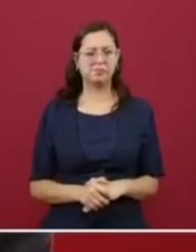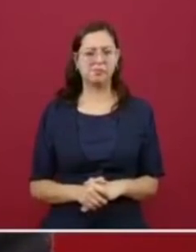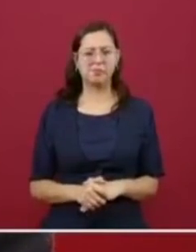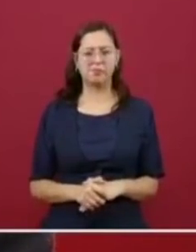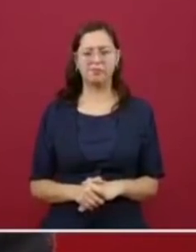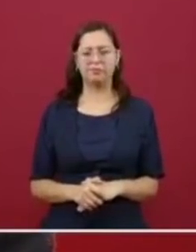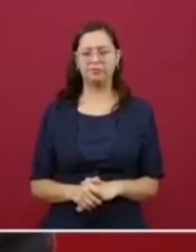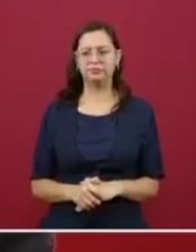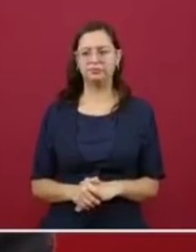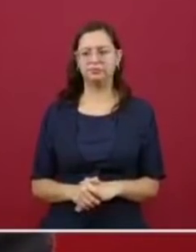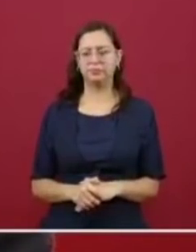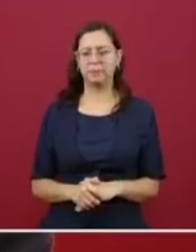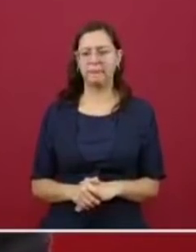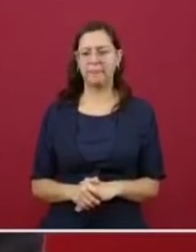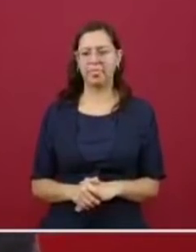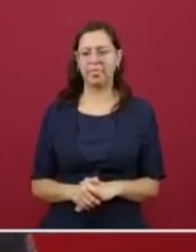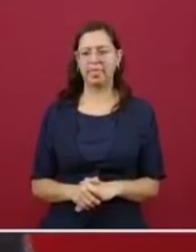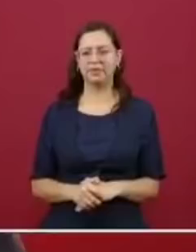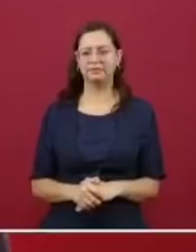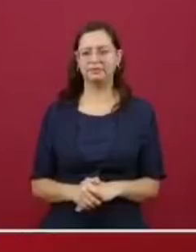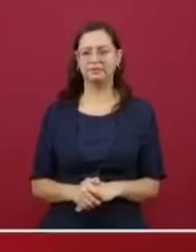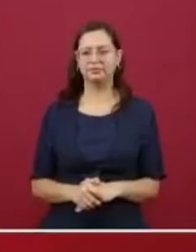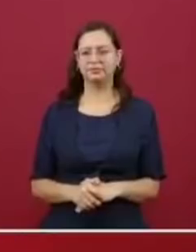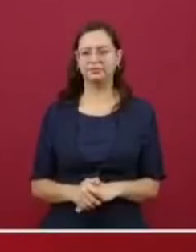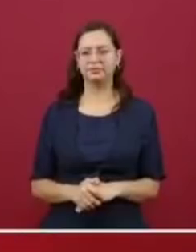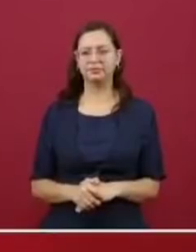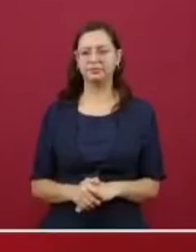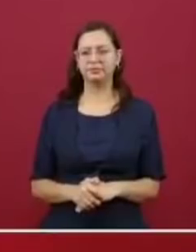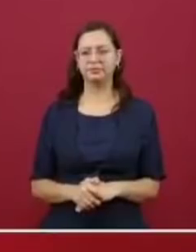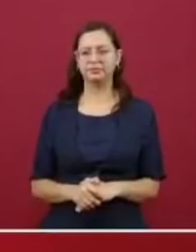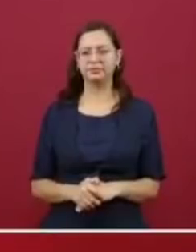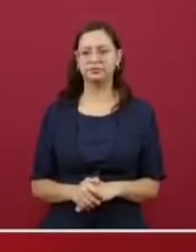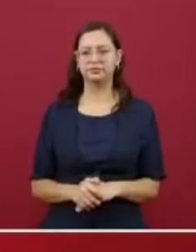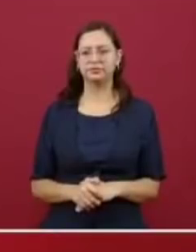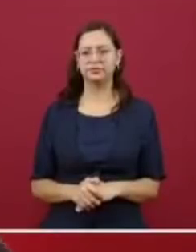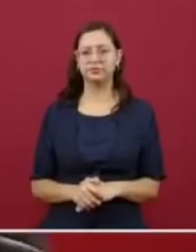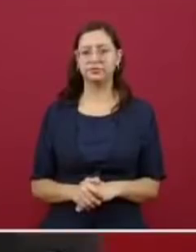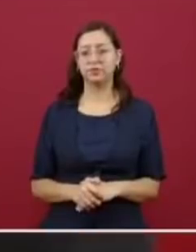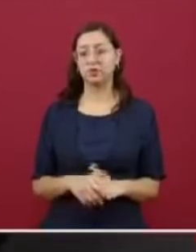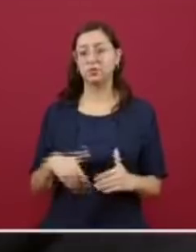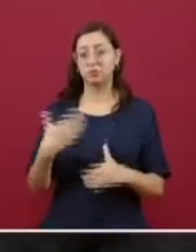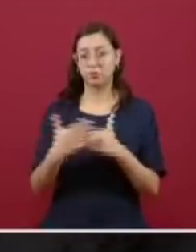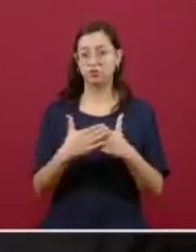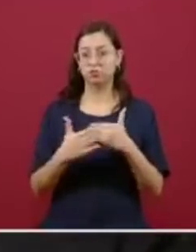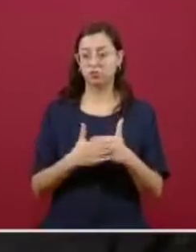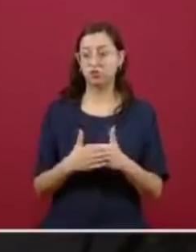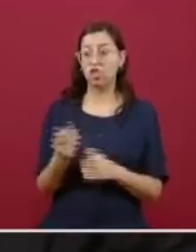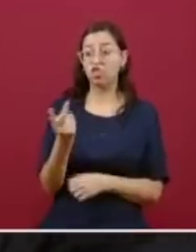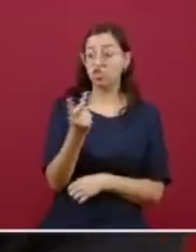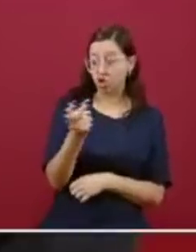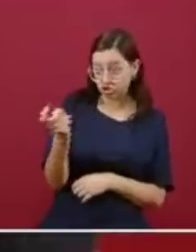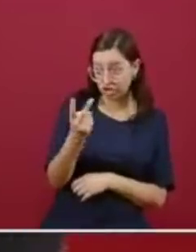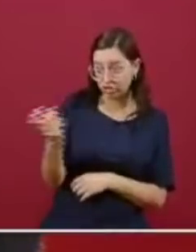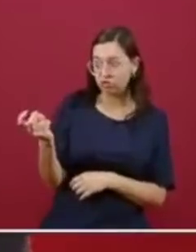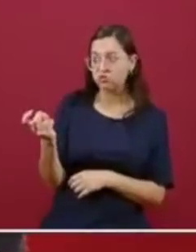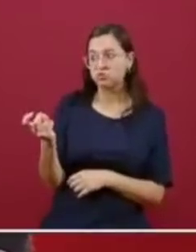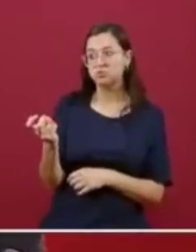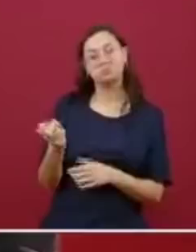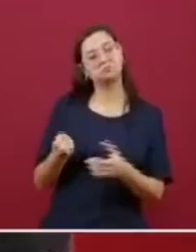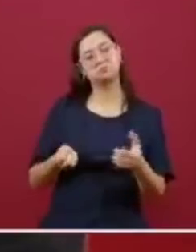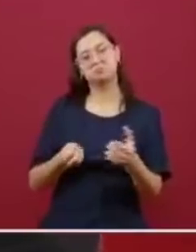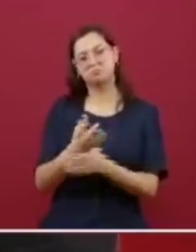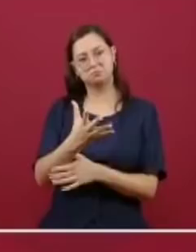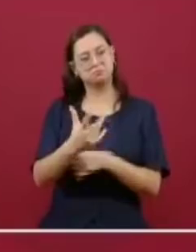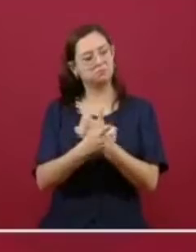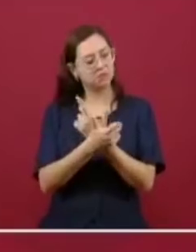Vamos a liberar a más de 200 porque ya